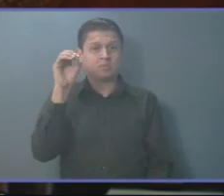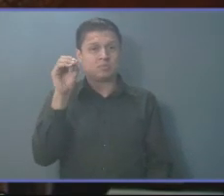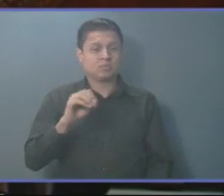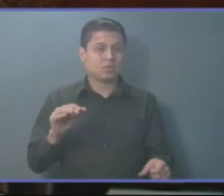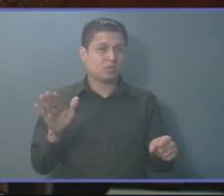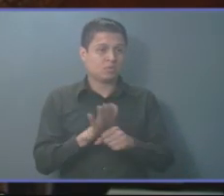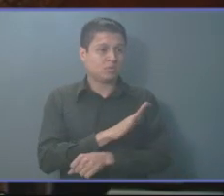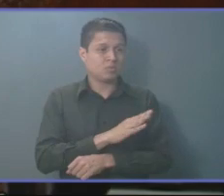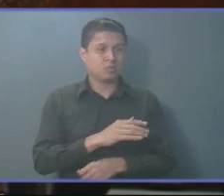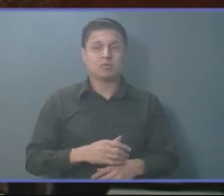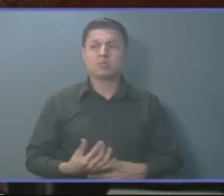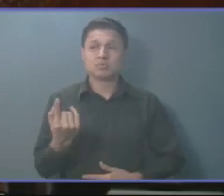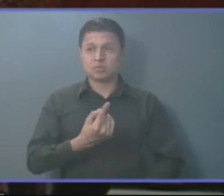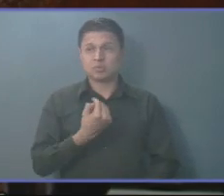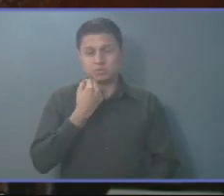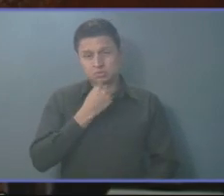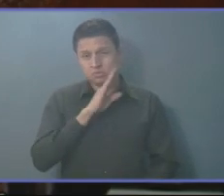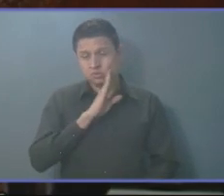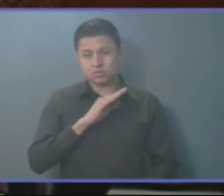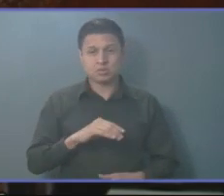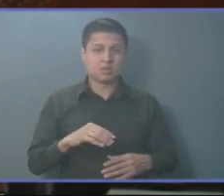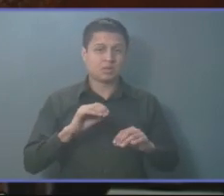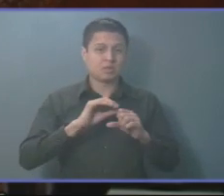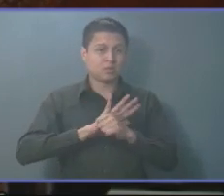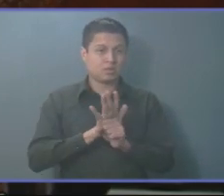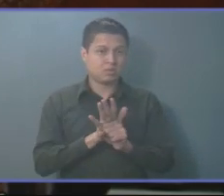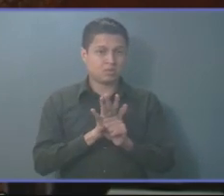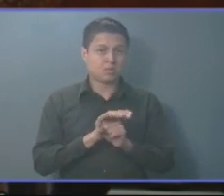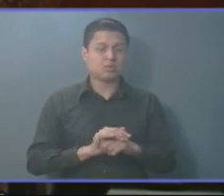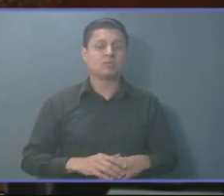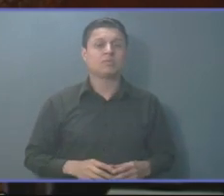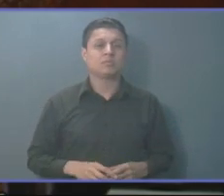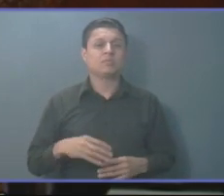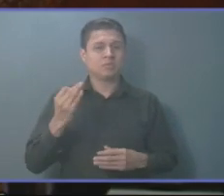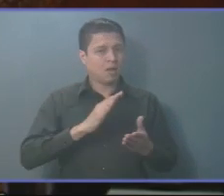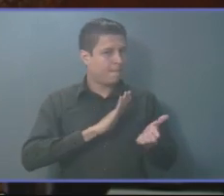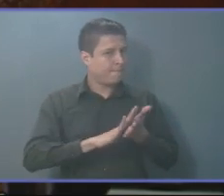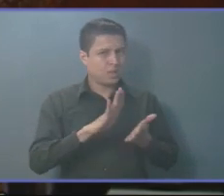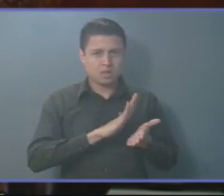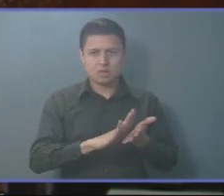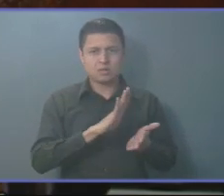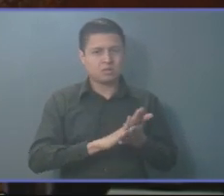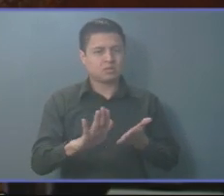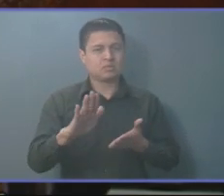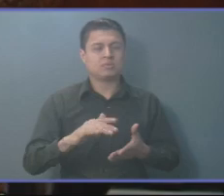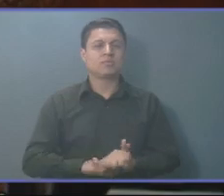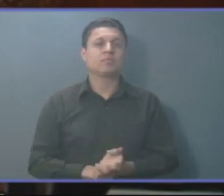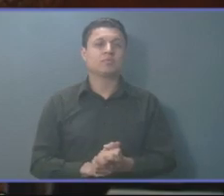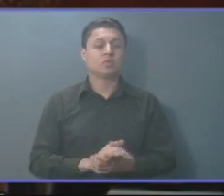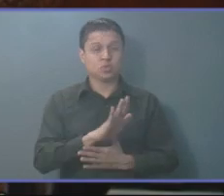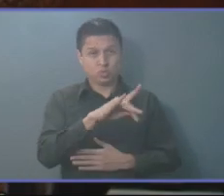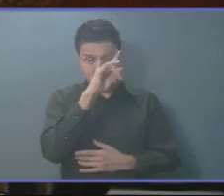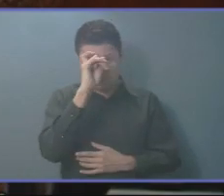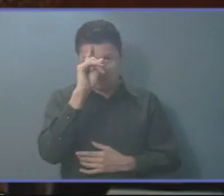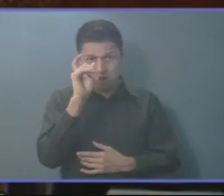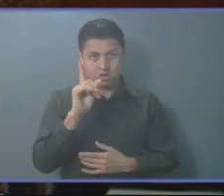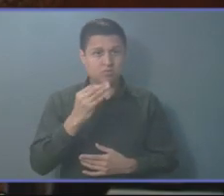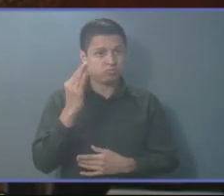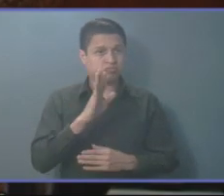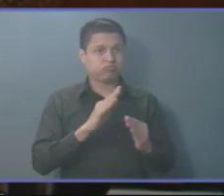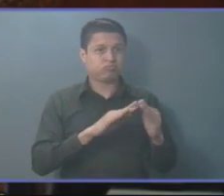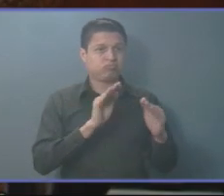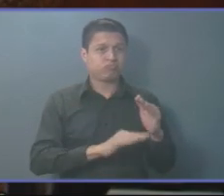por incapacidad del trabajador o trabajadora con cuarentena, aislamiento o cuarentena domiciliar